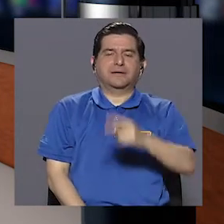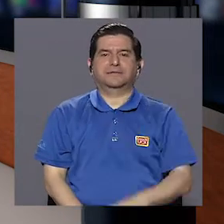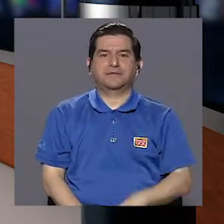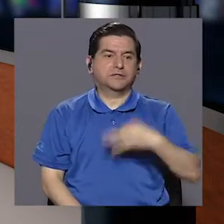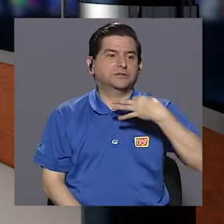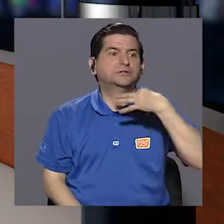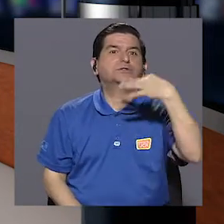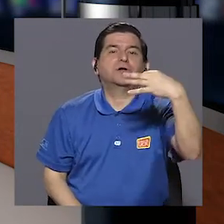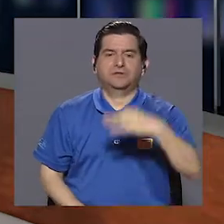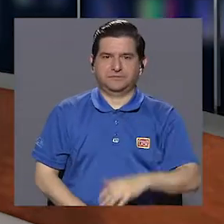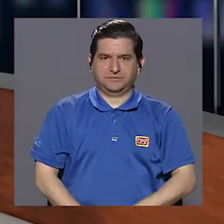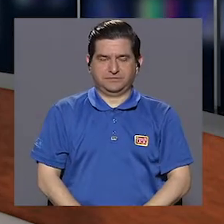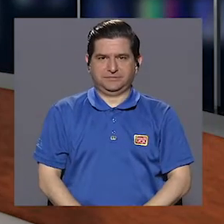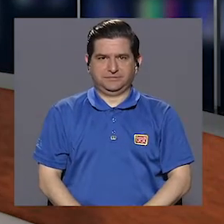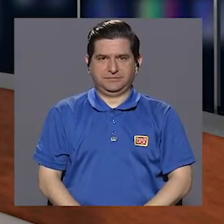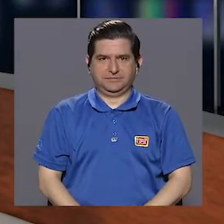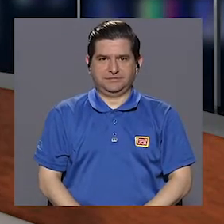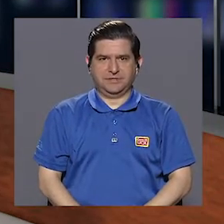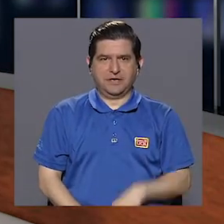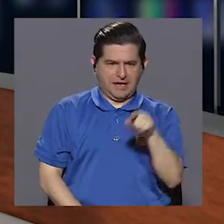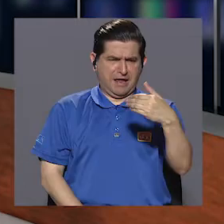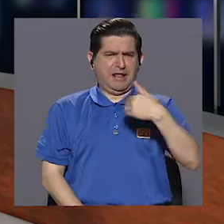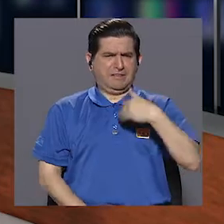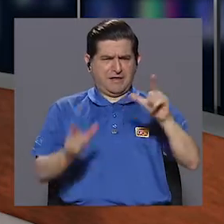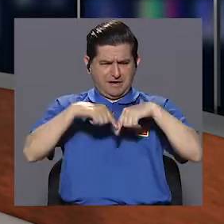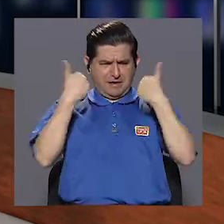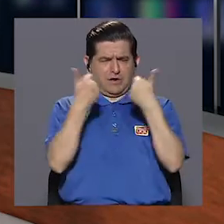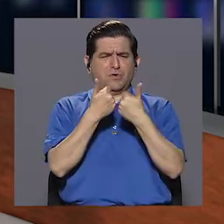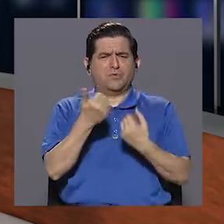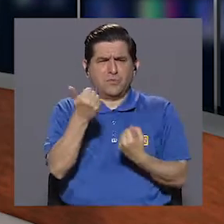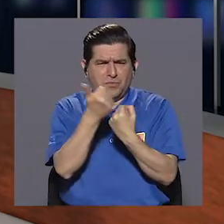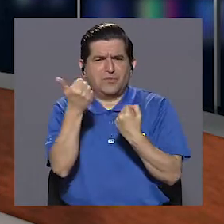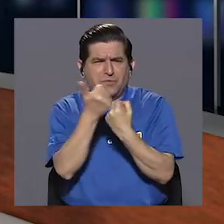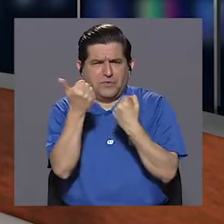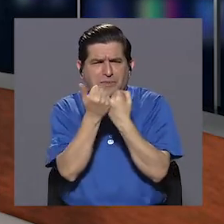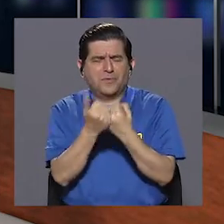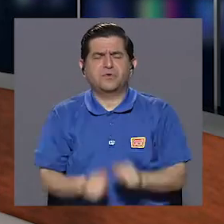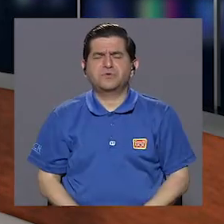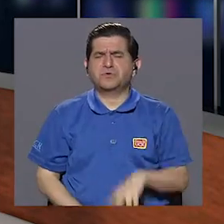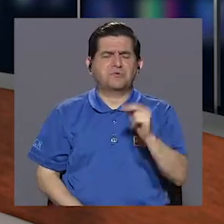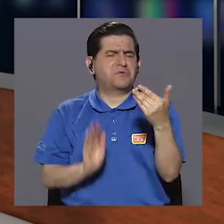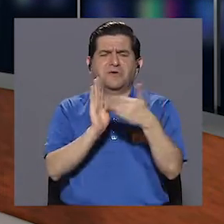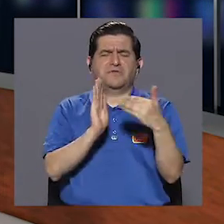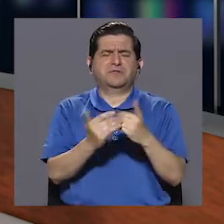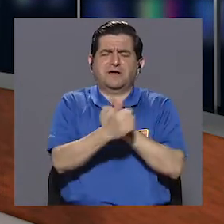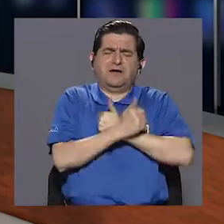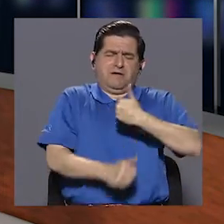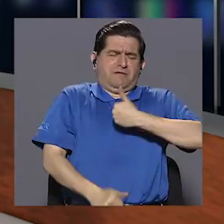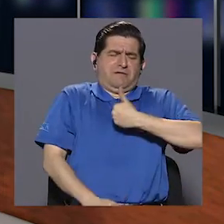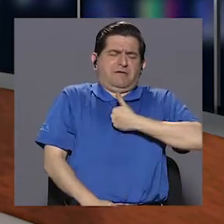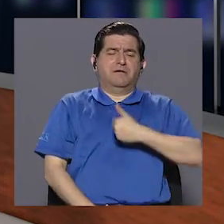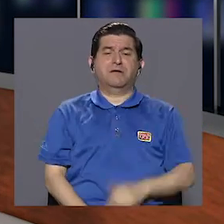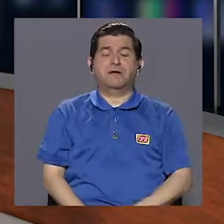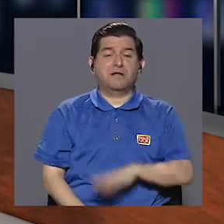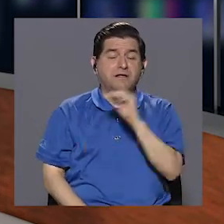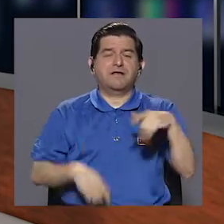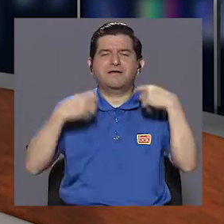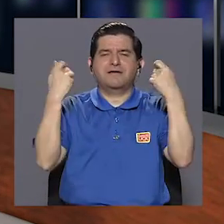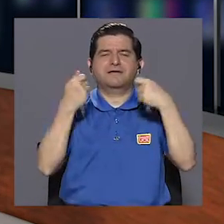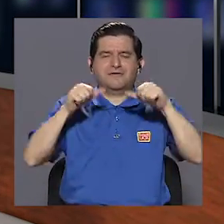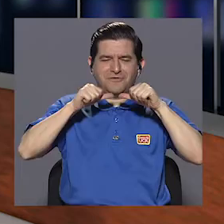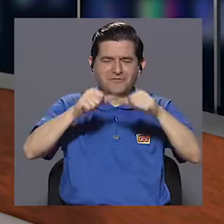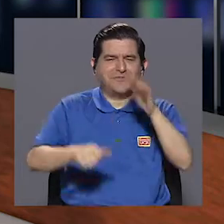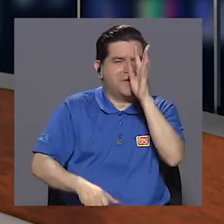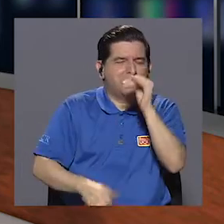realidad día con día. Trump posee una enorme base de seguidores inmune a su narcisismo y que celebra sus